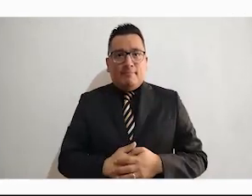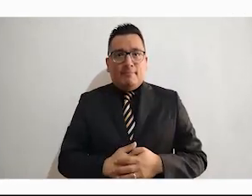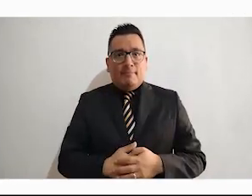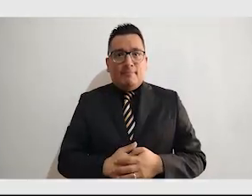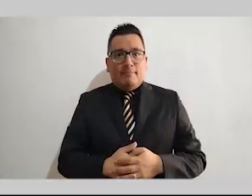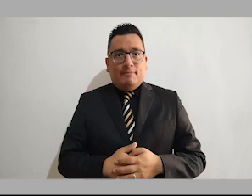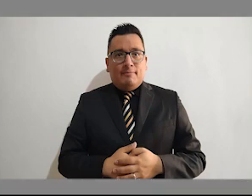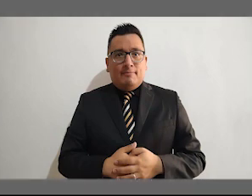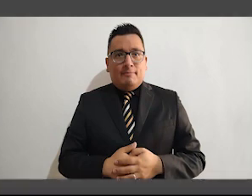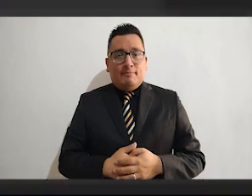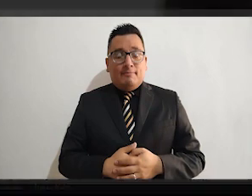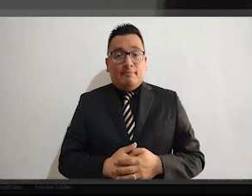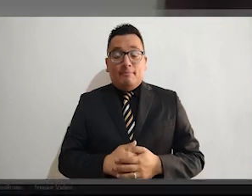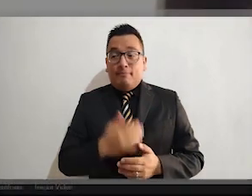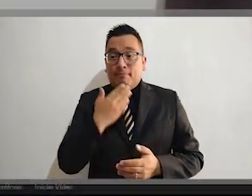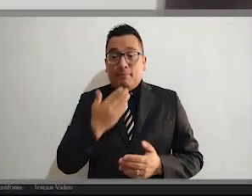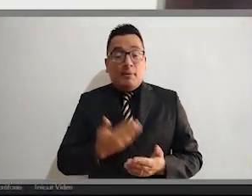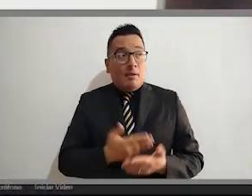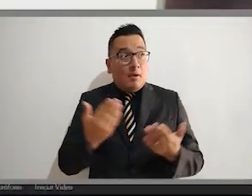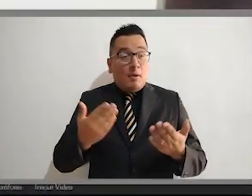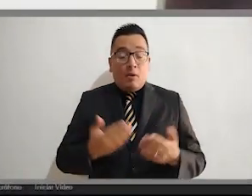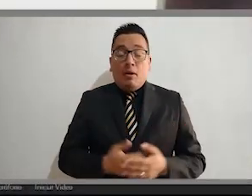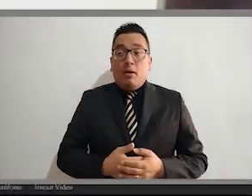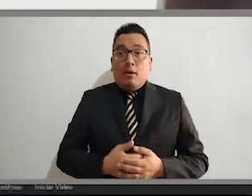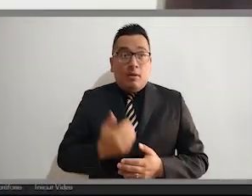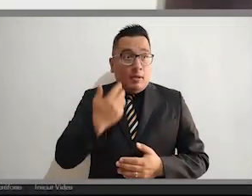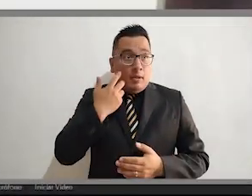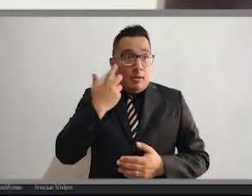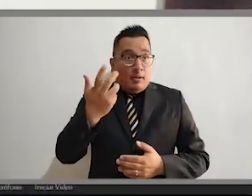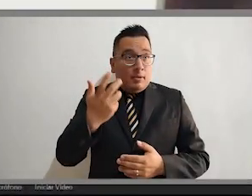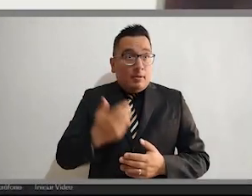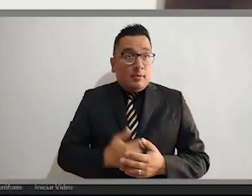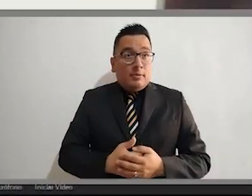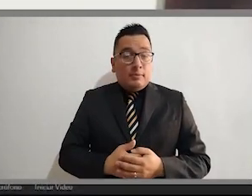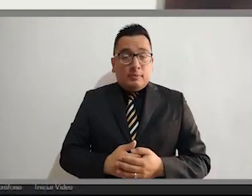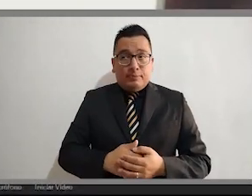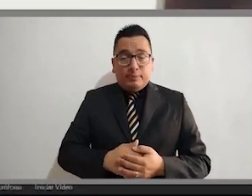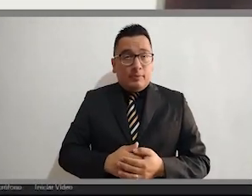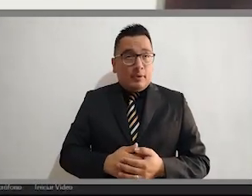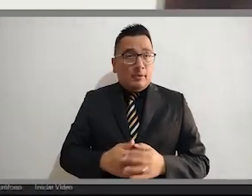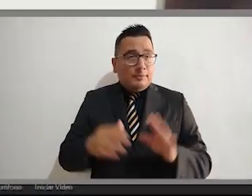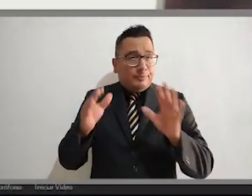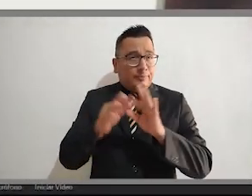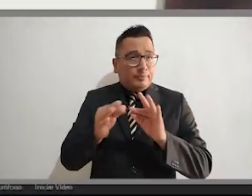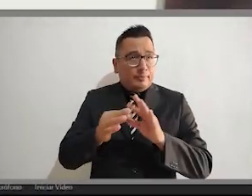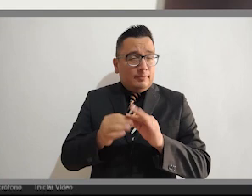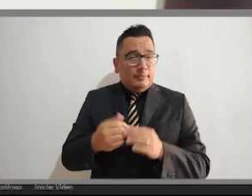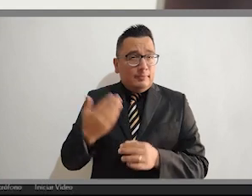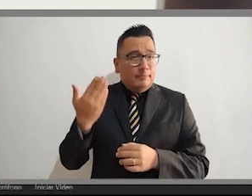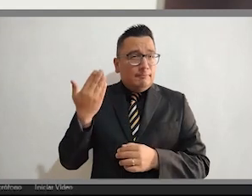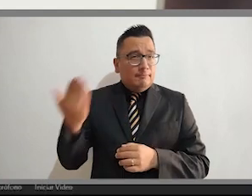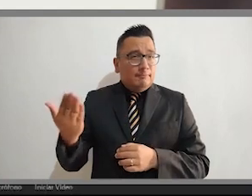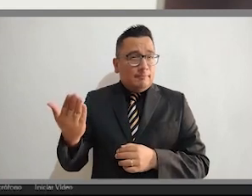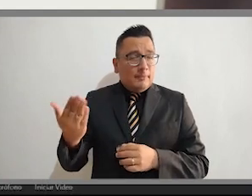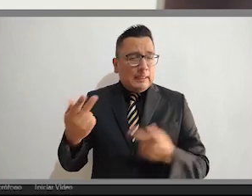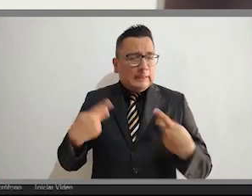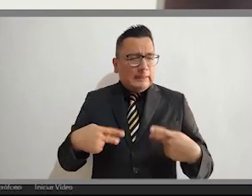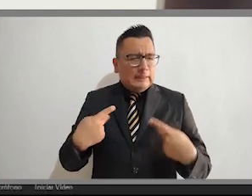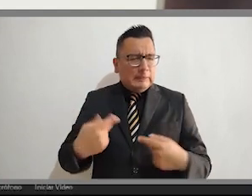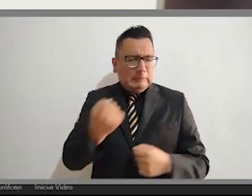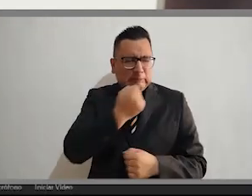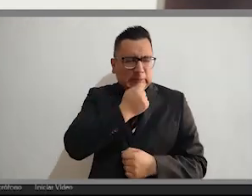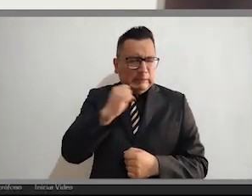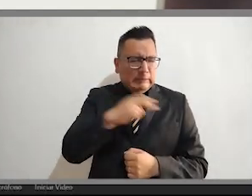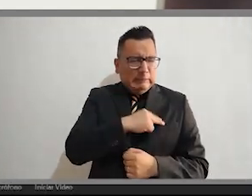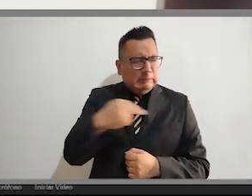entrevista. Voy a permitir a continuación leer parte de la semblanza de nuestra